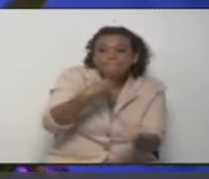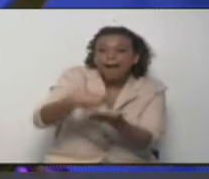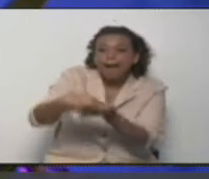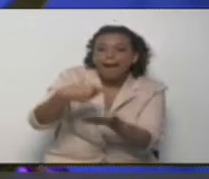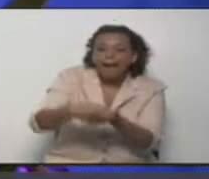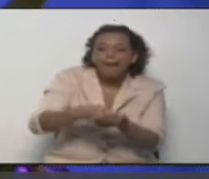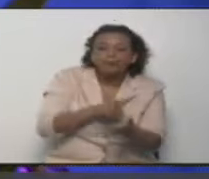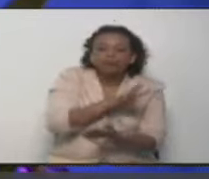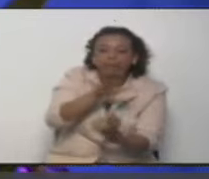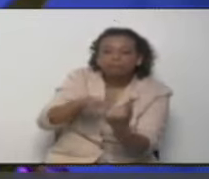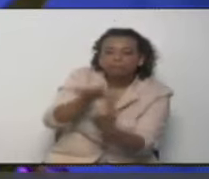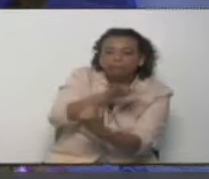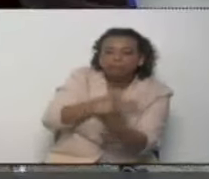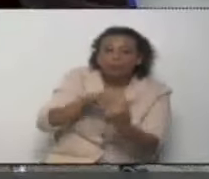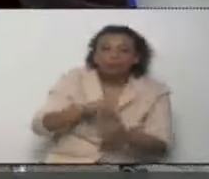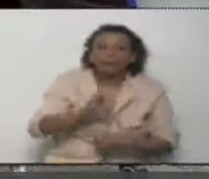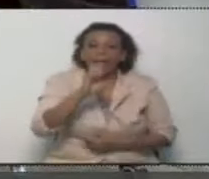económico,